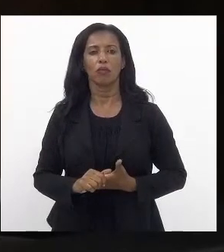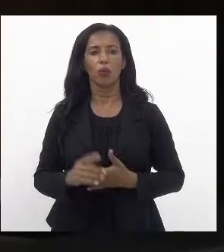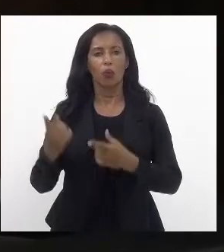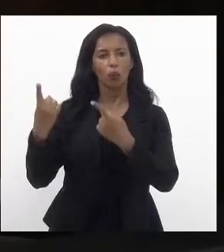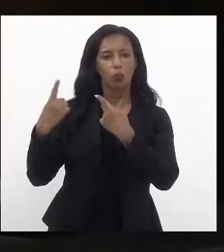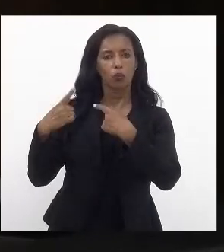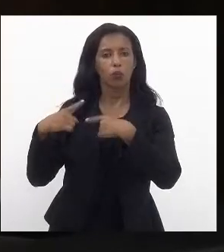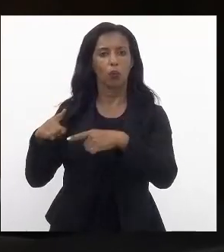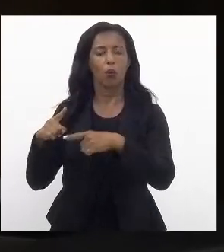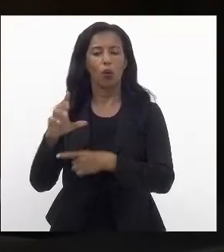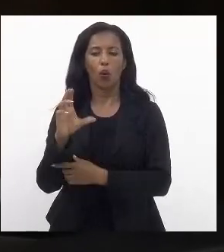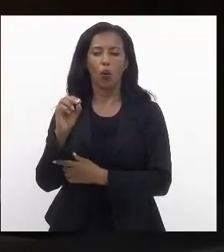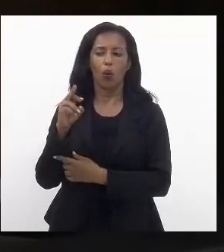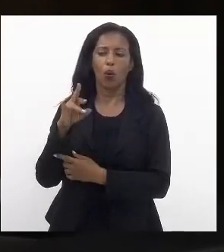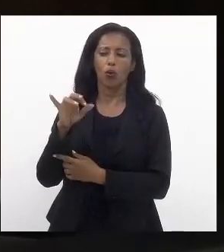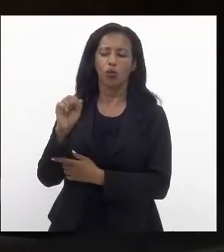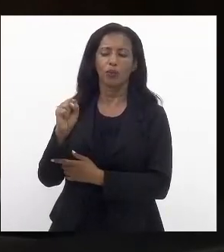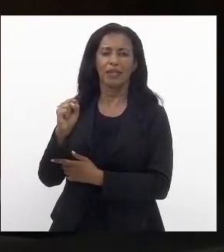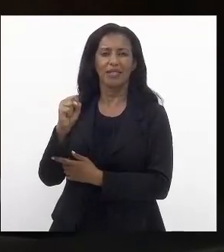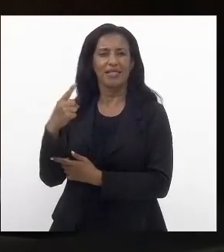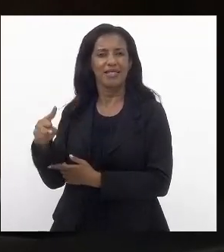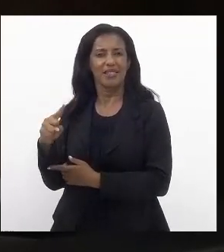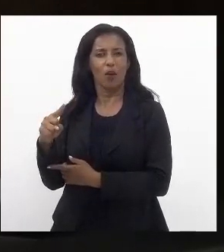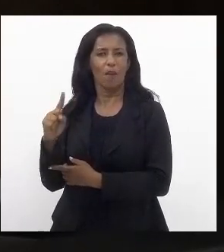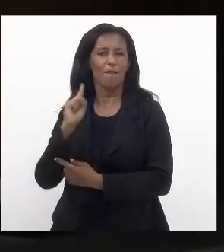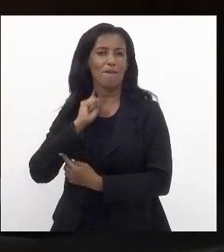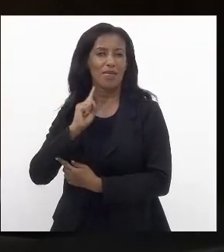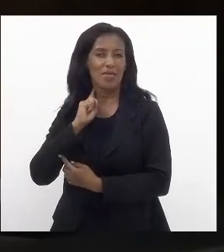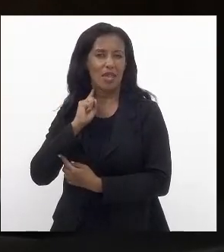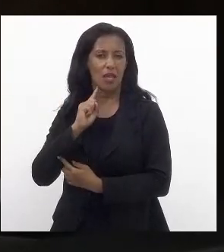conspiración, que la llaman la conspiración minera,